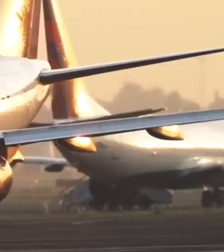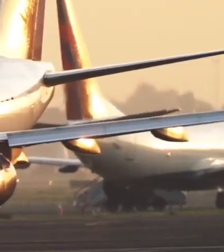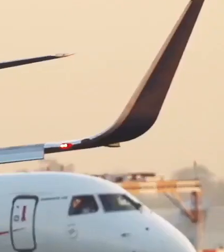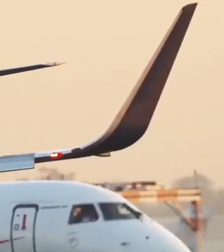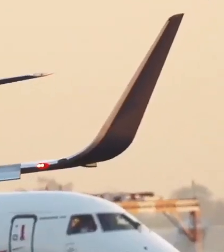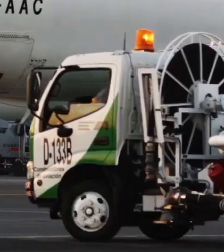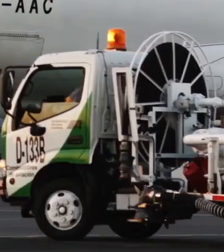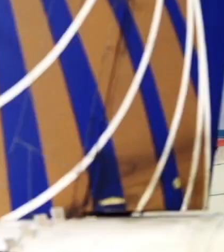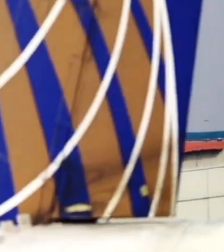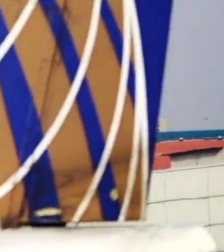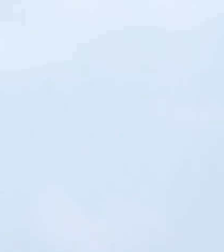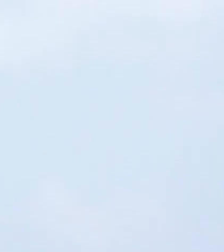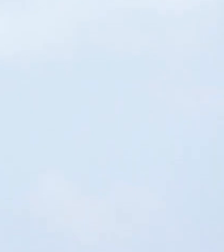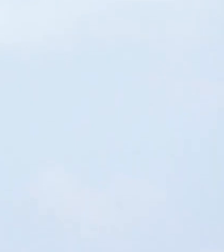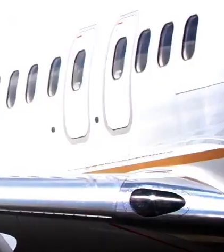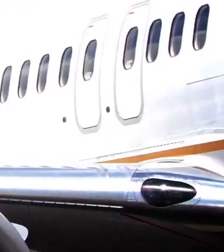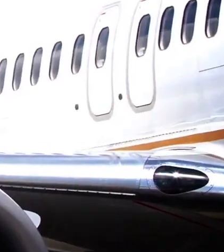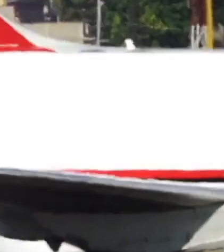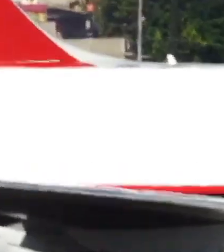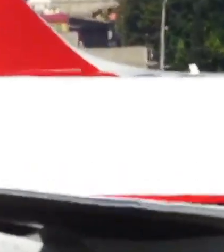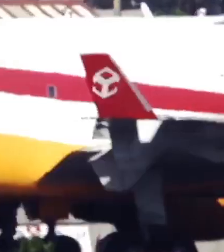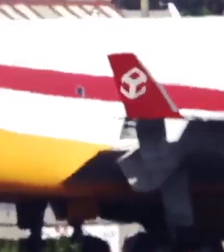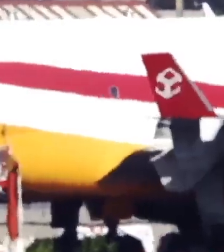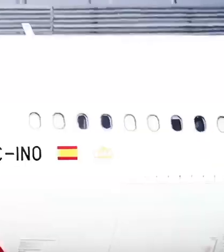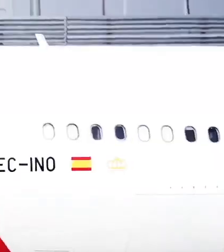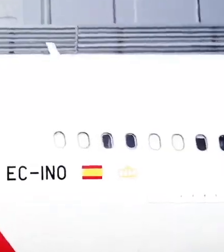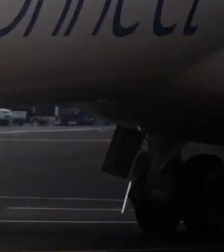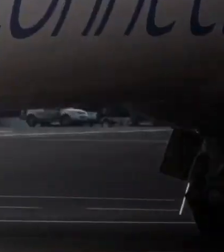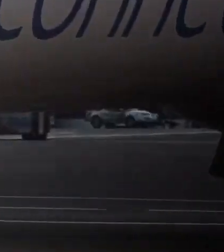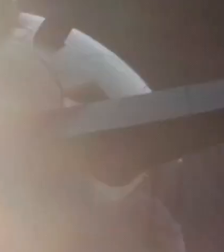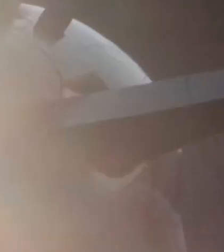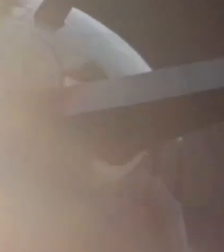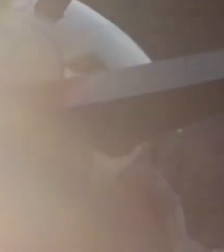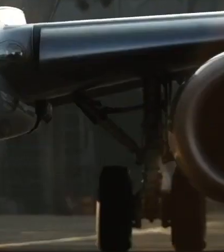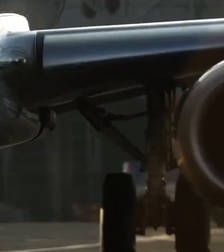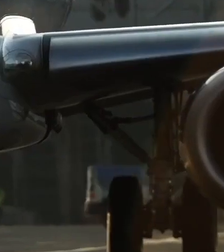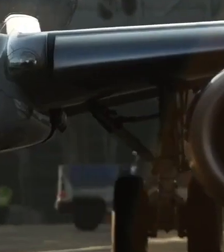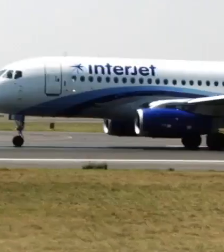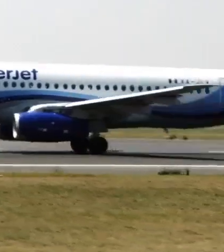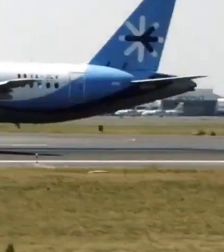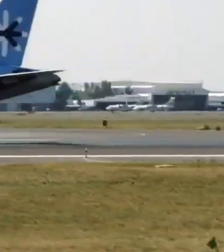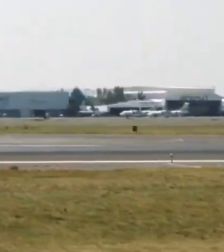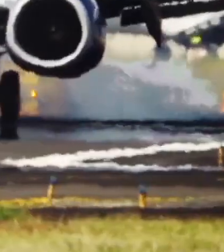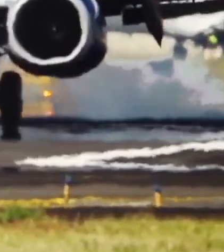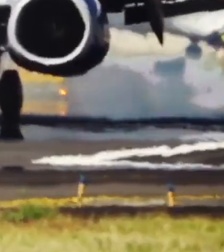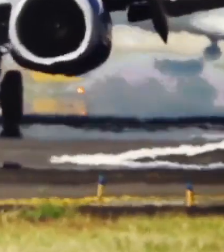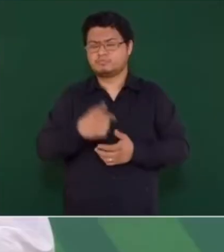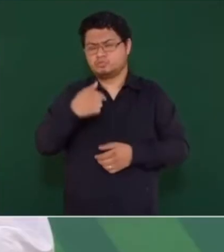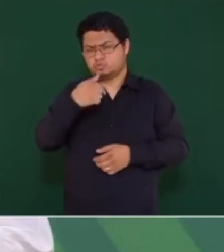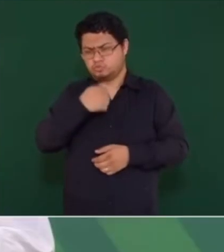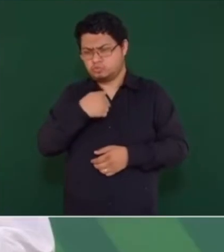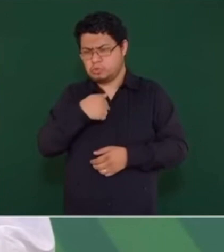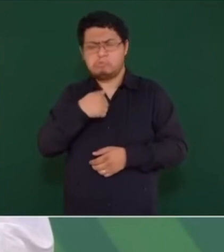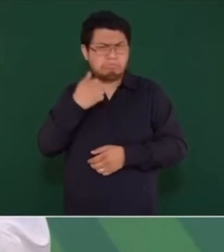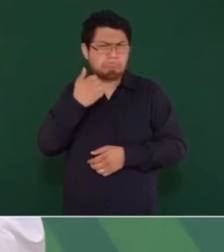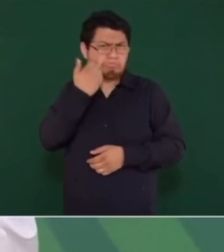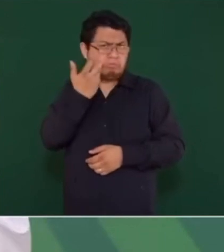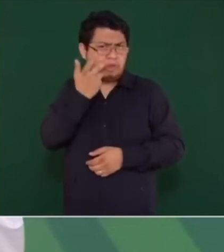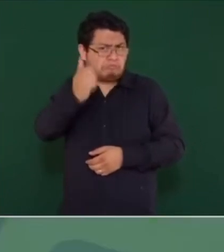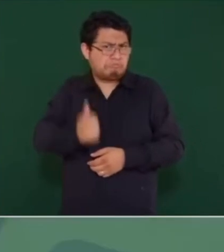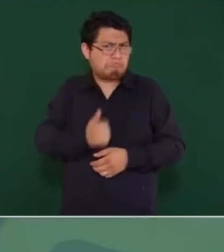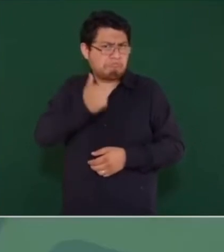conferencia matutina, realizada en Campeche, que el ejército se encargaría de administrar el aeropuerto de esa ciudad. Aprovechar